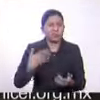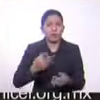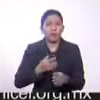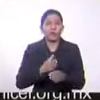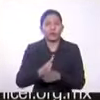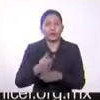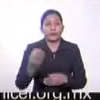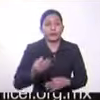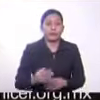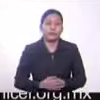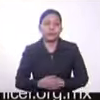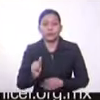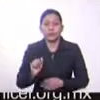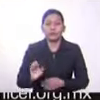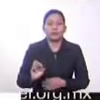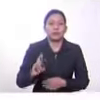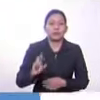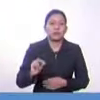quiero, aeronáutica.